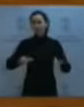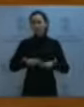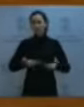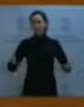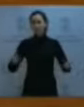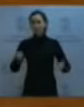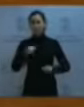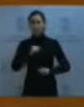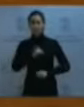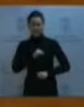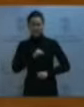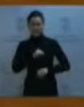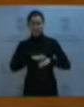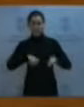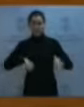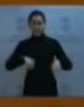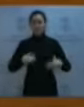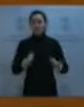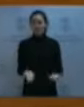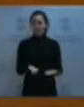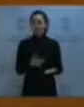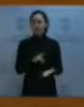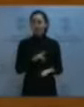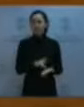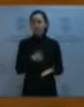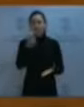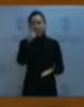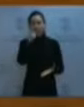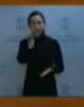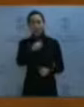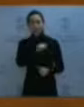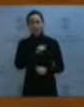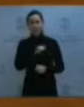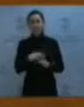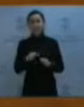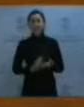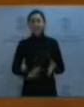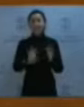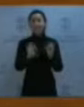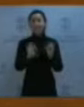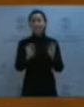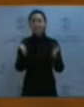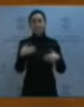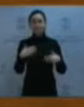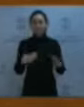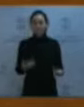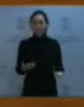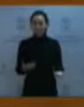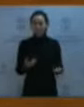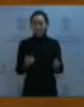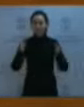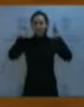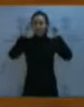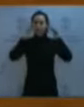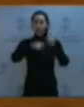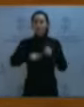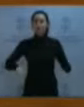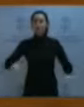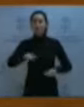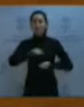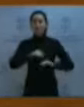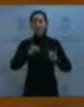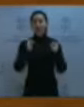tienen en la inmensa mayoría, y para los parados de larga duración tampoco hay políticas específicas. Y sobre todo, la formación de los parados, de las personas que